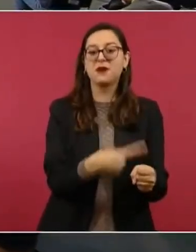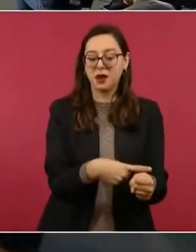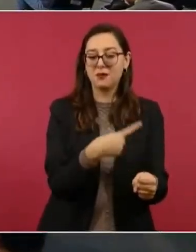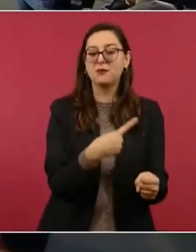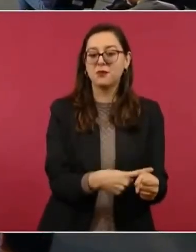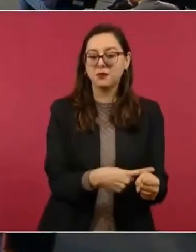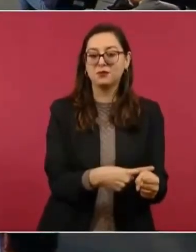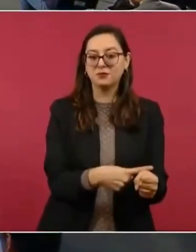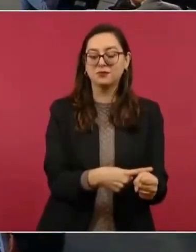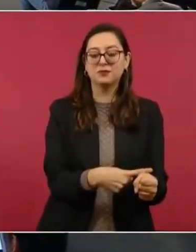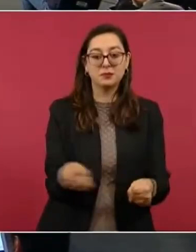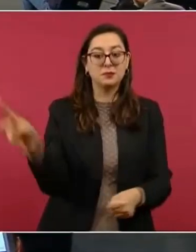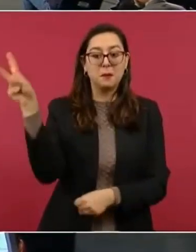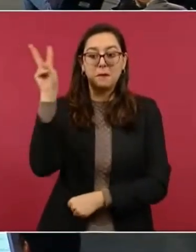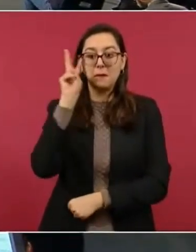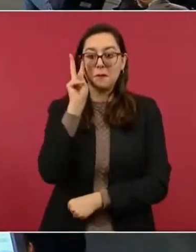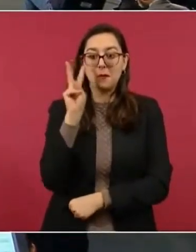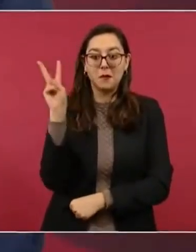es un vicio,